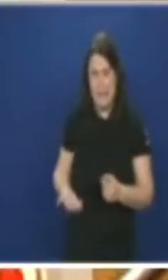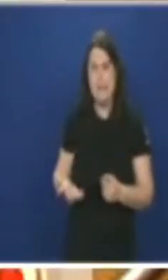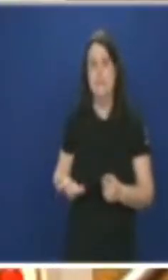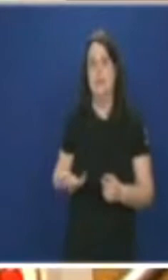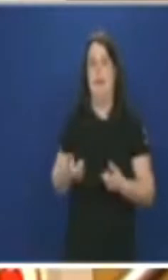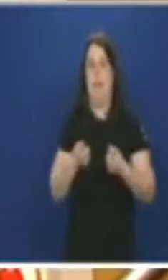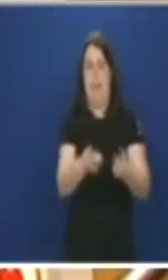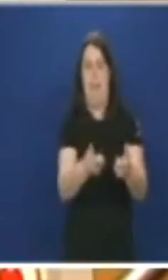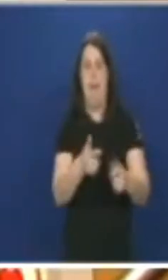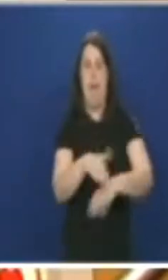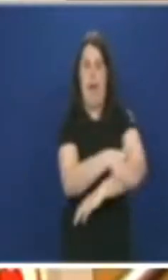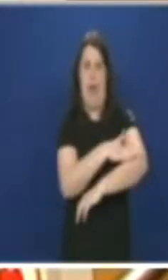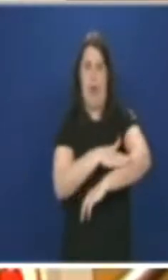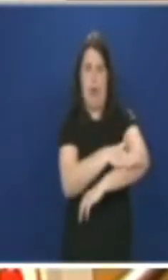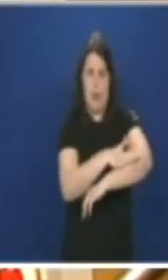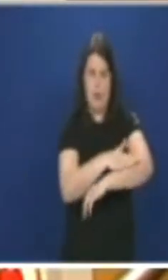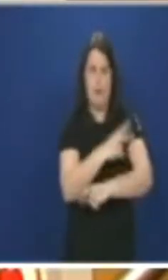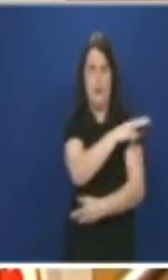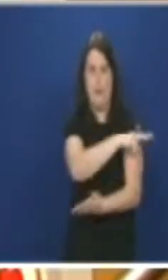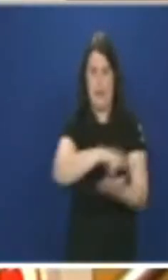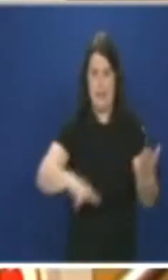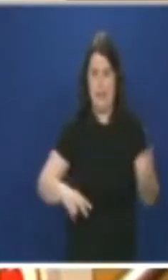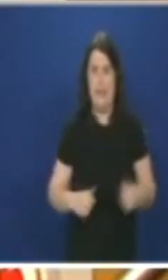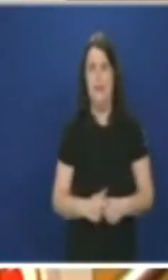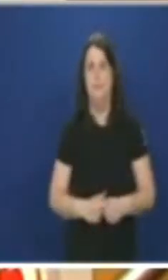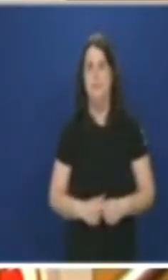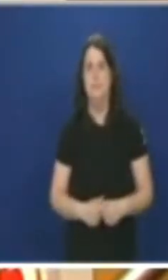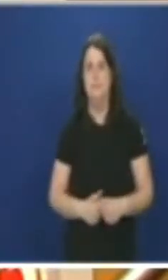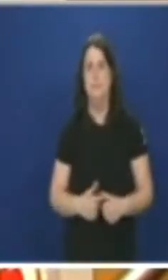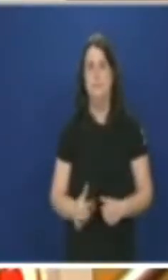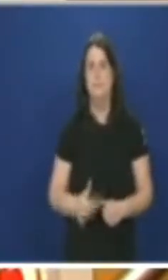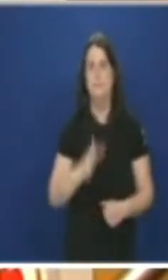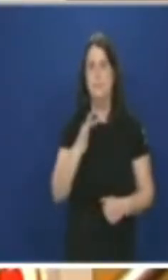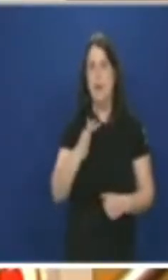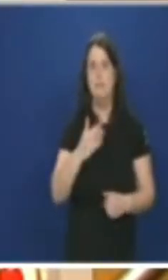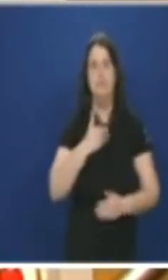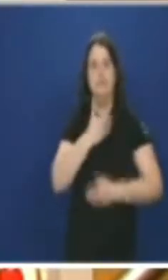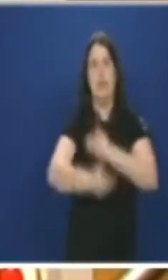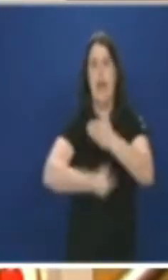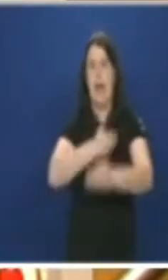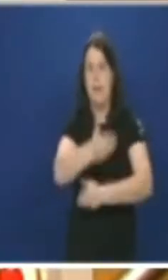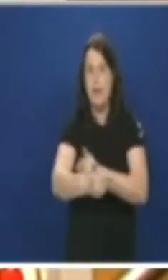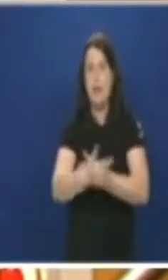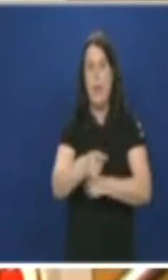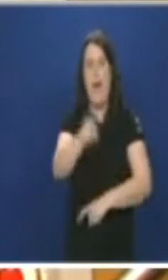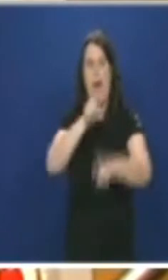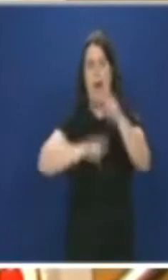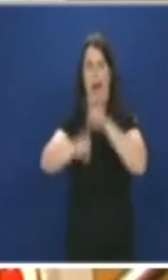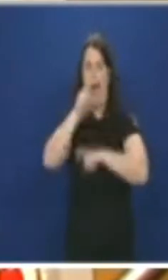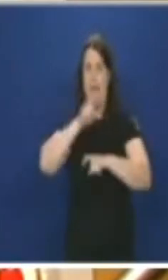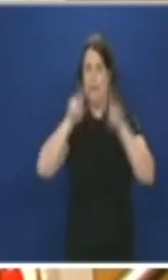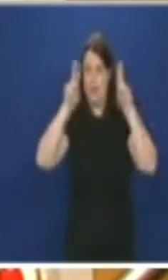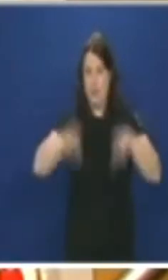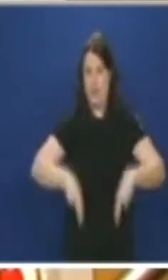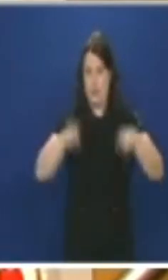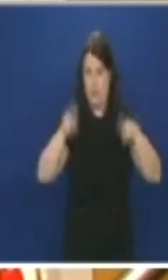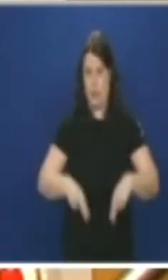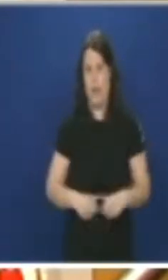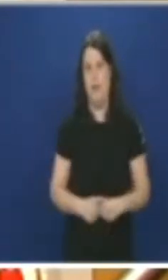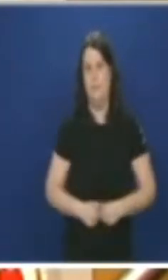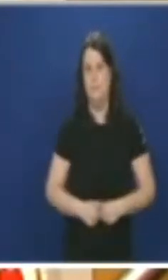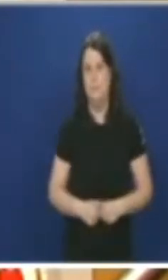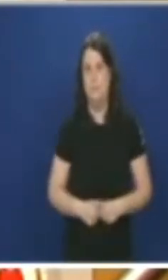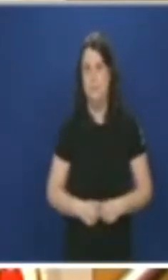autogoberno e que moven en dirección de avance, nunca de retroceso. Están presentes